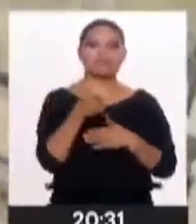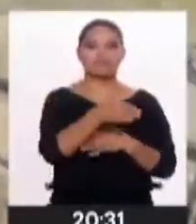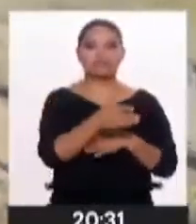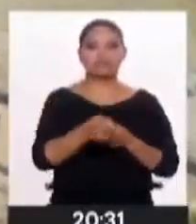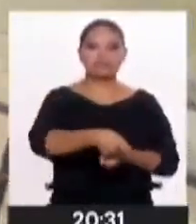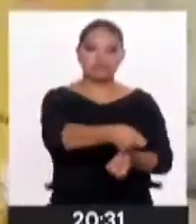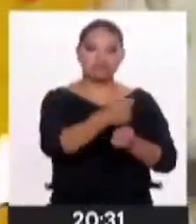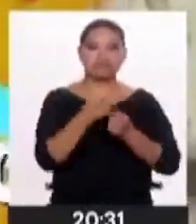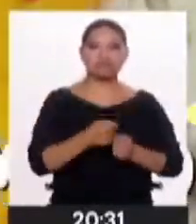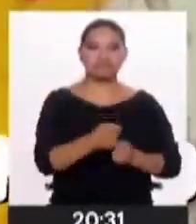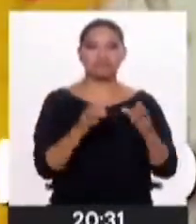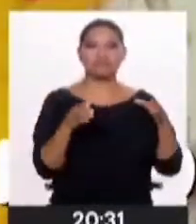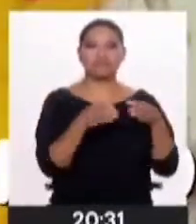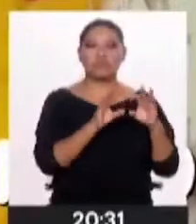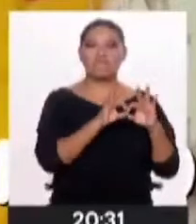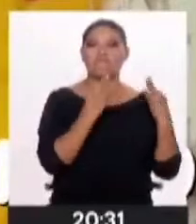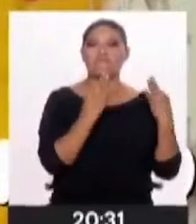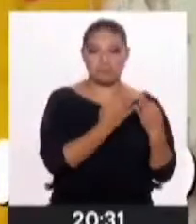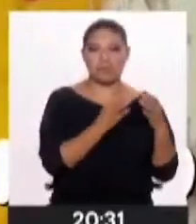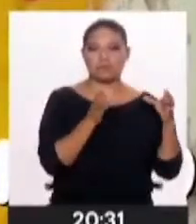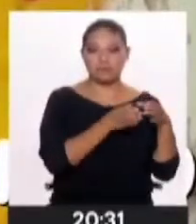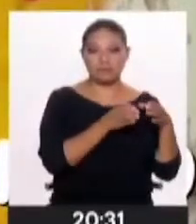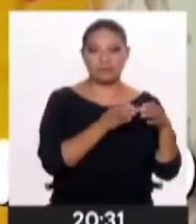con su familia. Un niño organizado